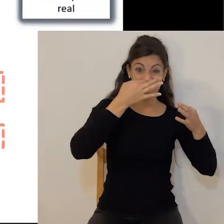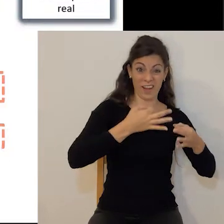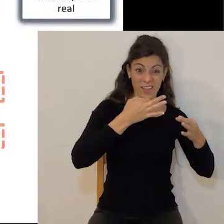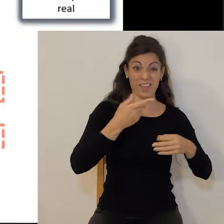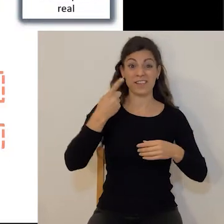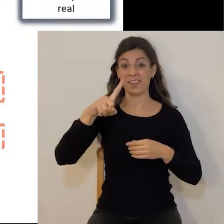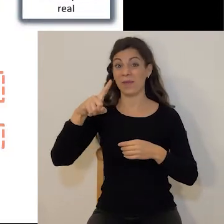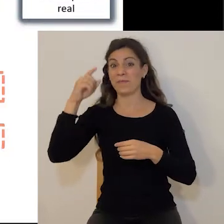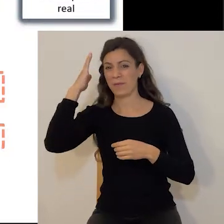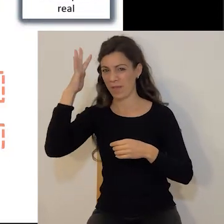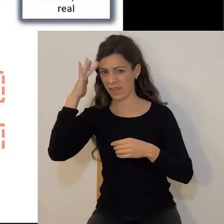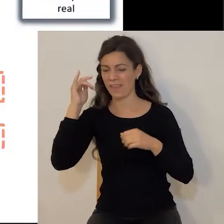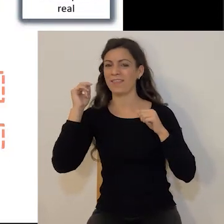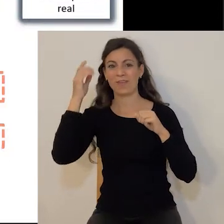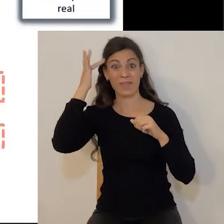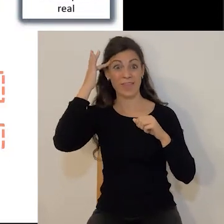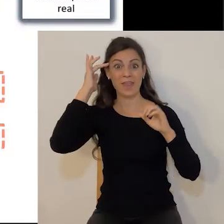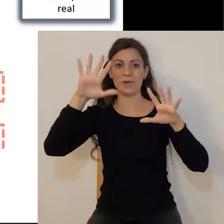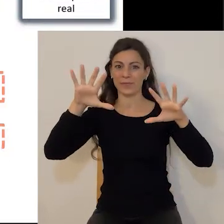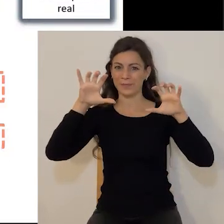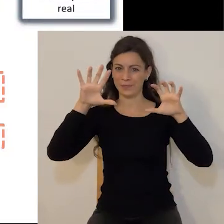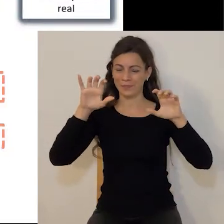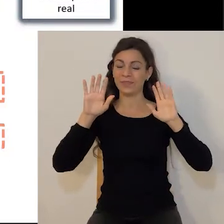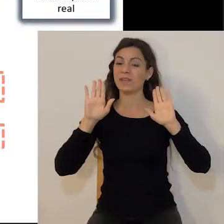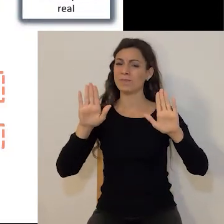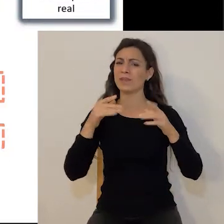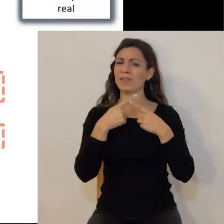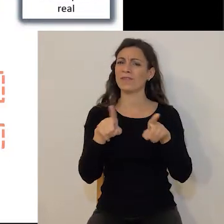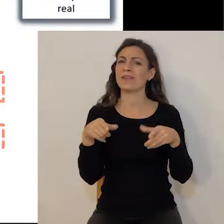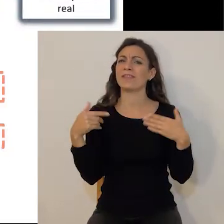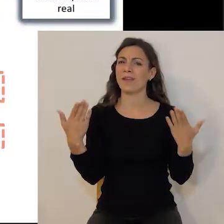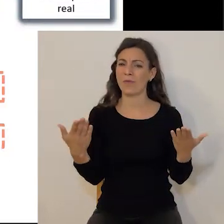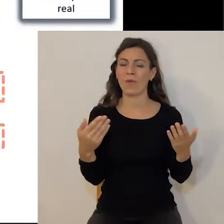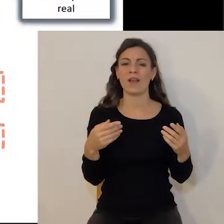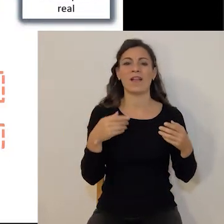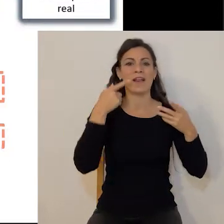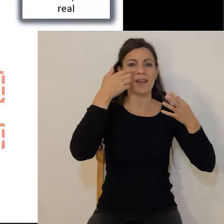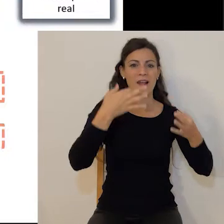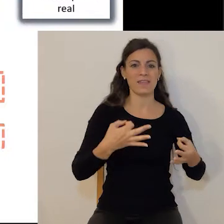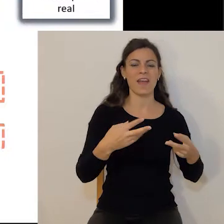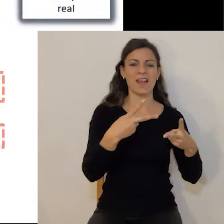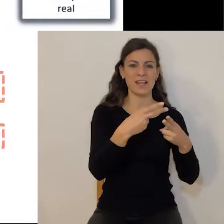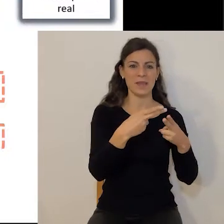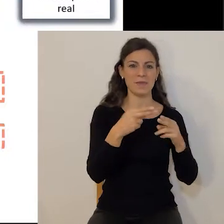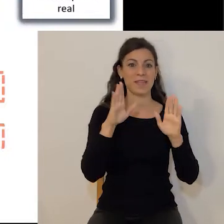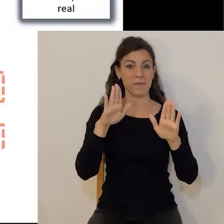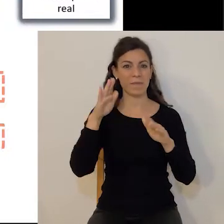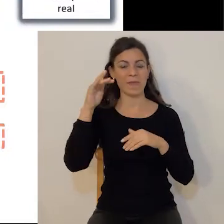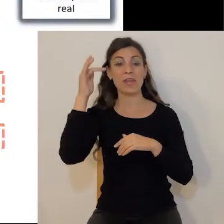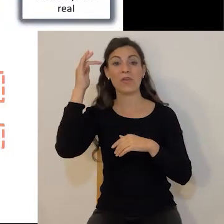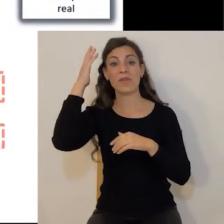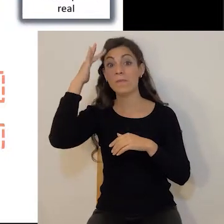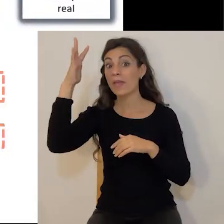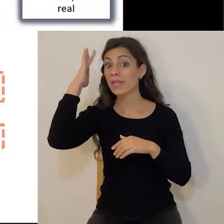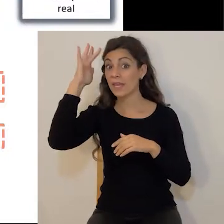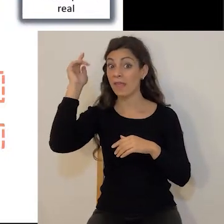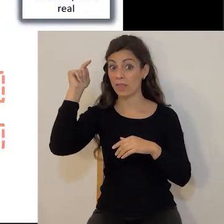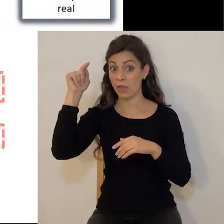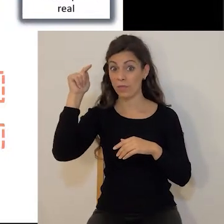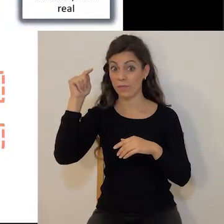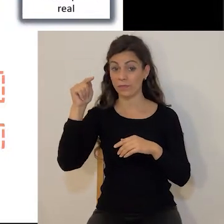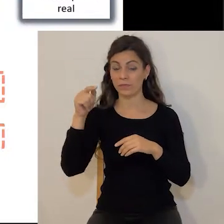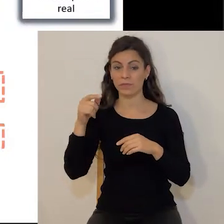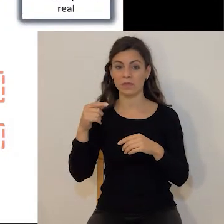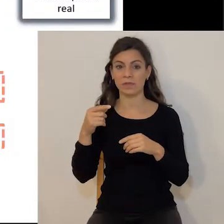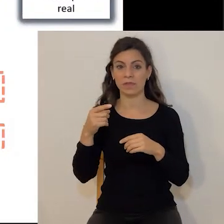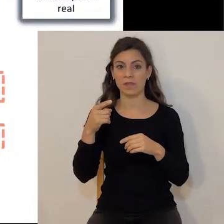imaginación. Pero hay una diferencia y es que la realidad tiene sus límites, pero en la imaginación se